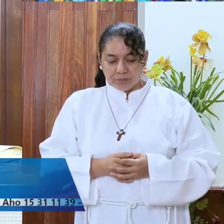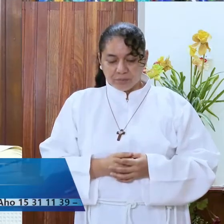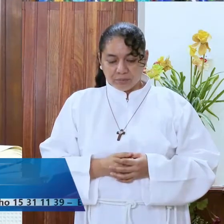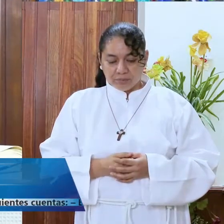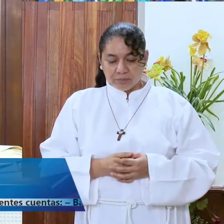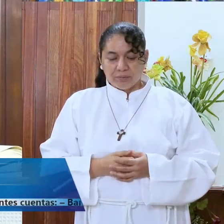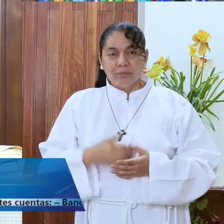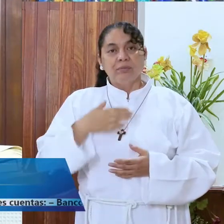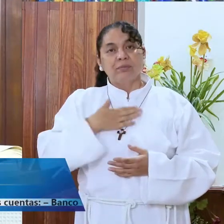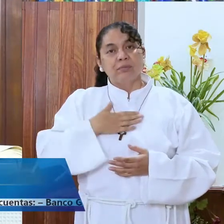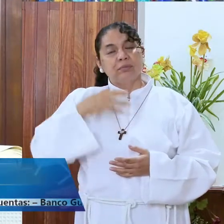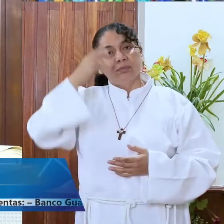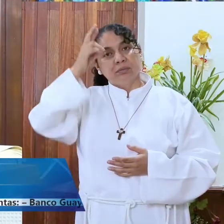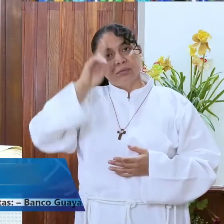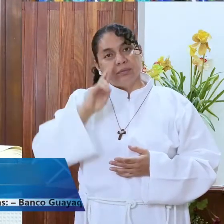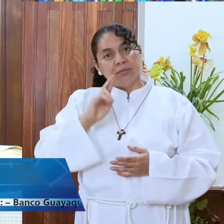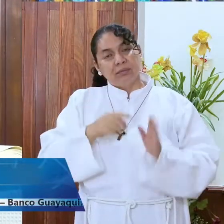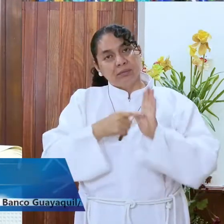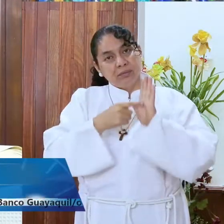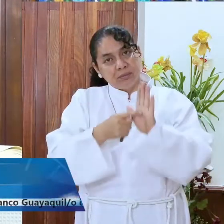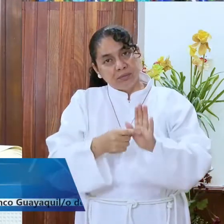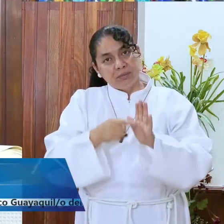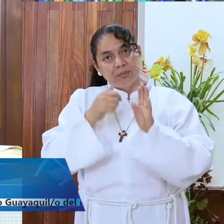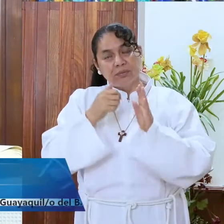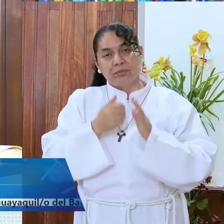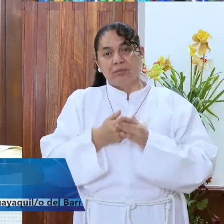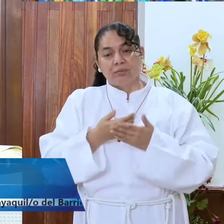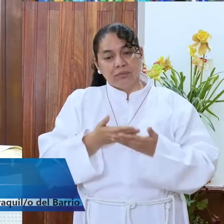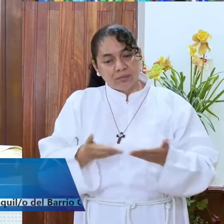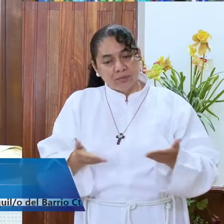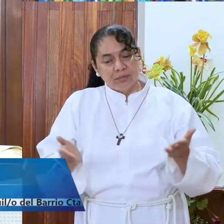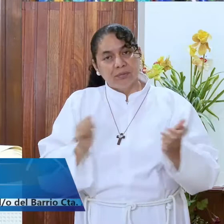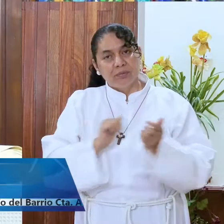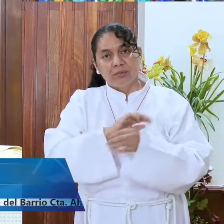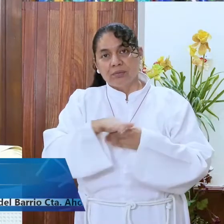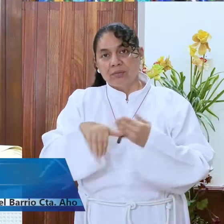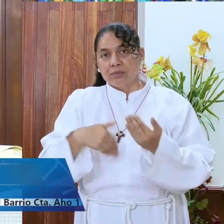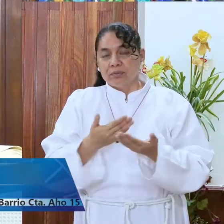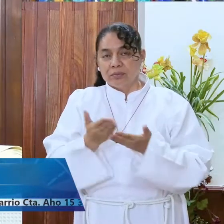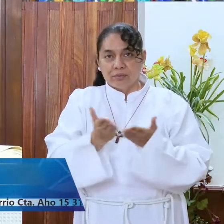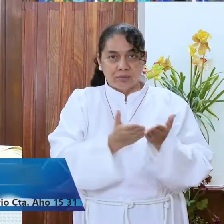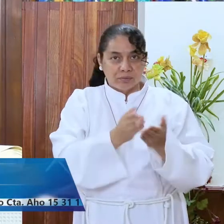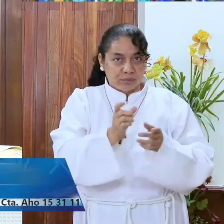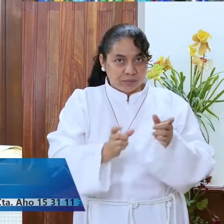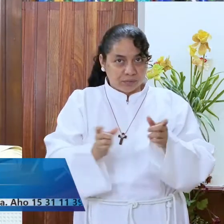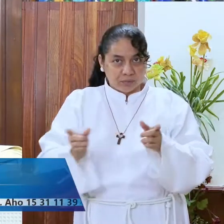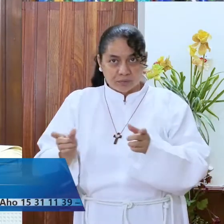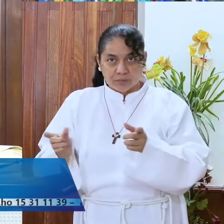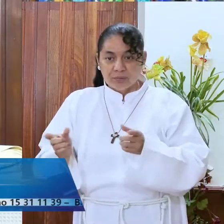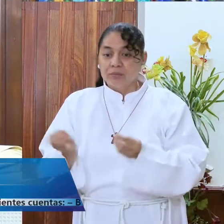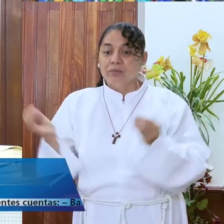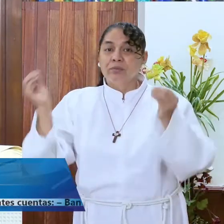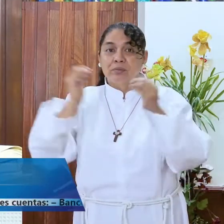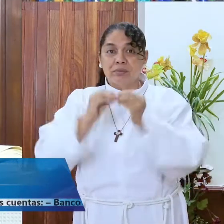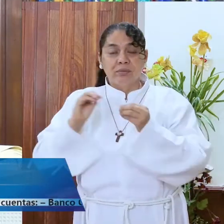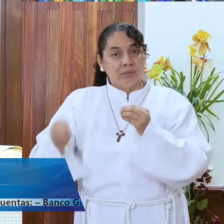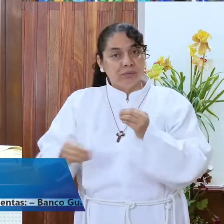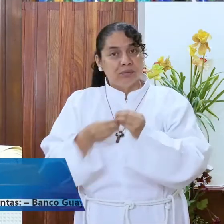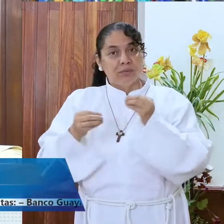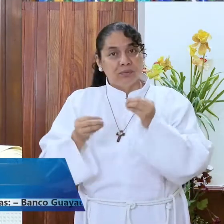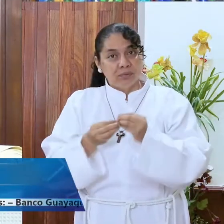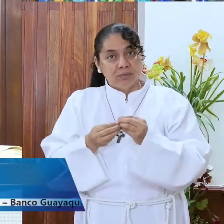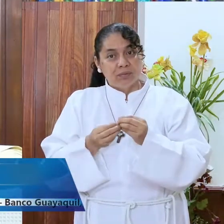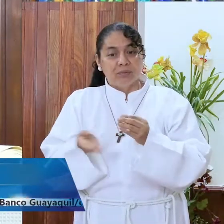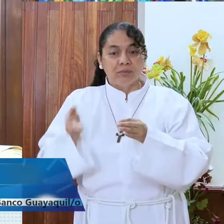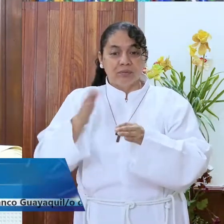muéstrate propicio señor con tus siervos y multiplica bondadosos sobre ellos los dones de tu gracia